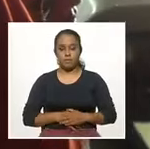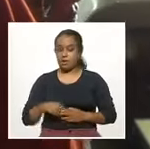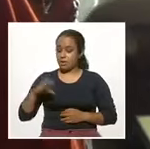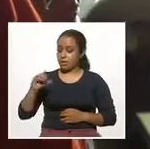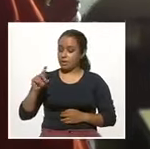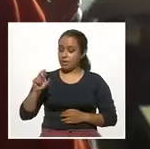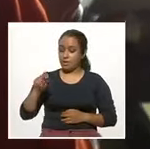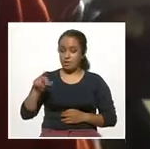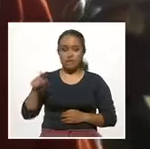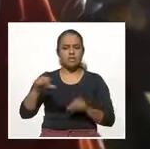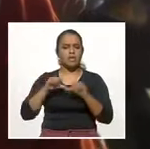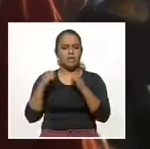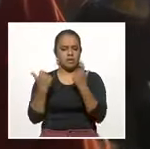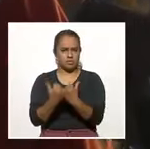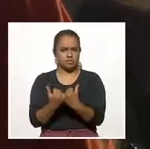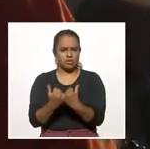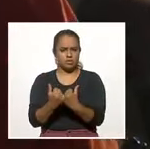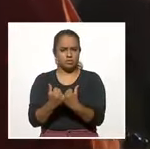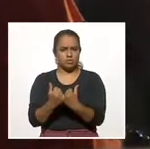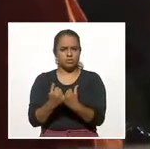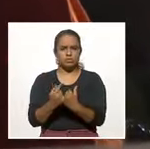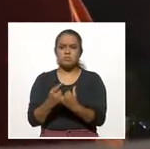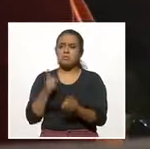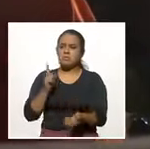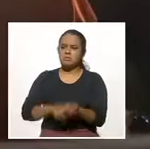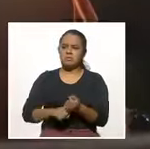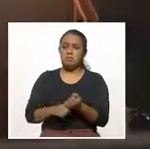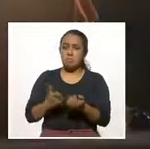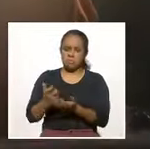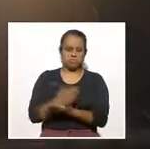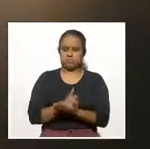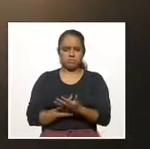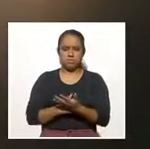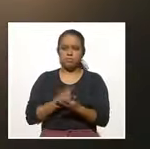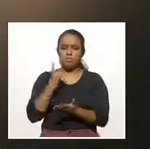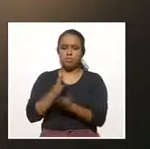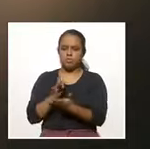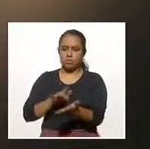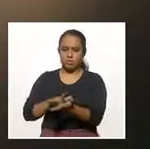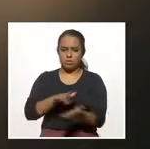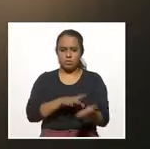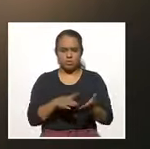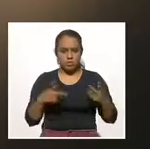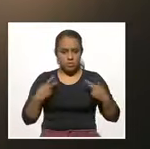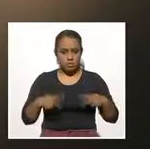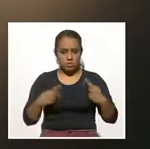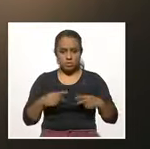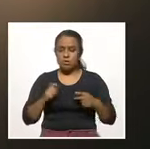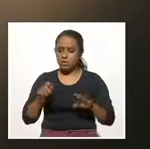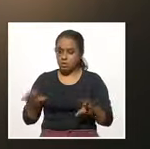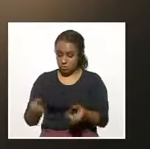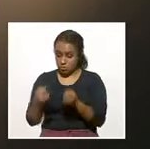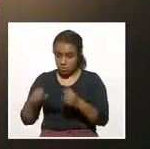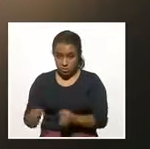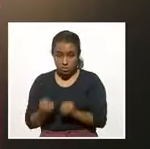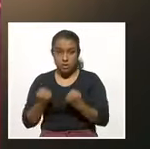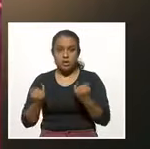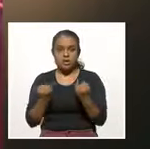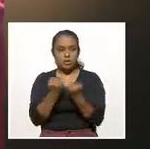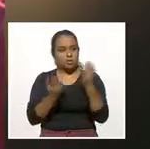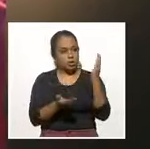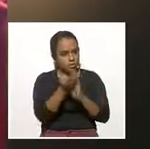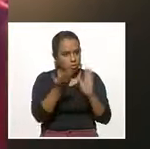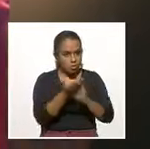Cadena es una asociación civil sin fines de lucro que se dedica a la acción humanitaria. Desde el rescate hasta la